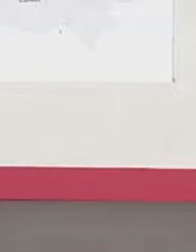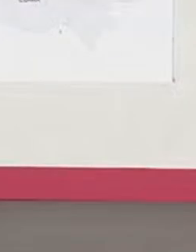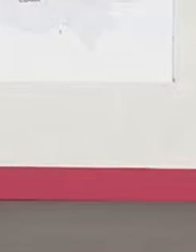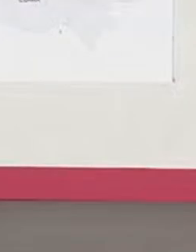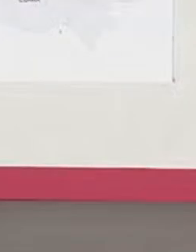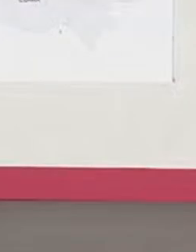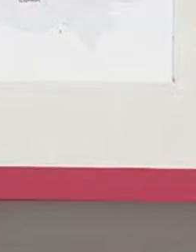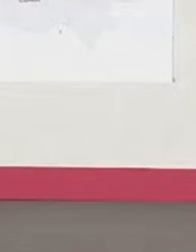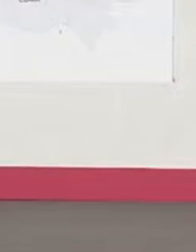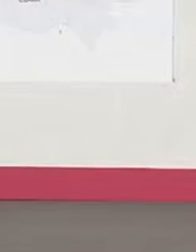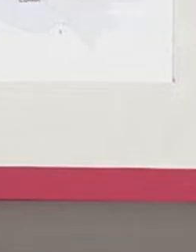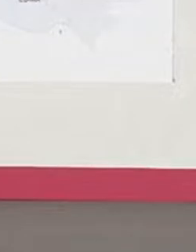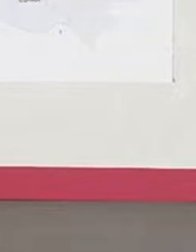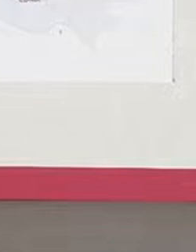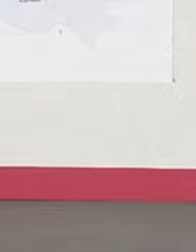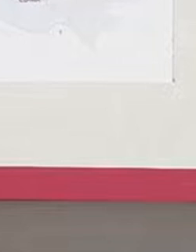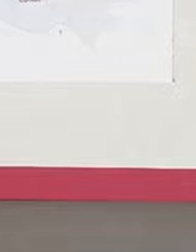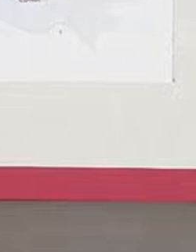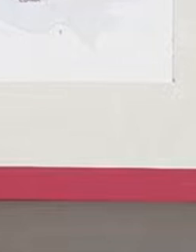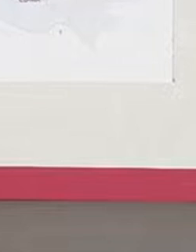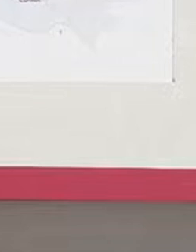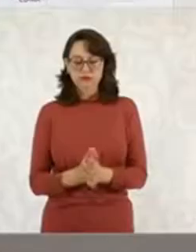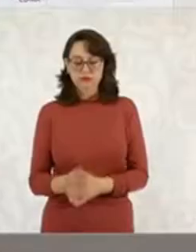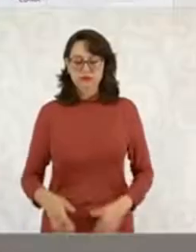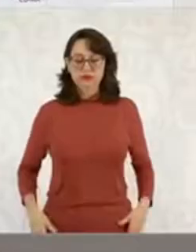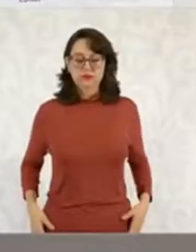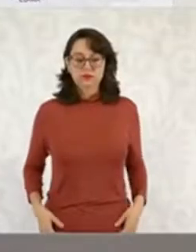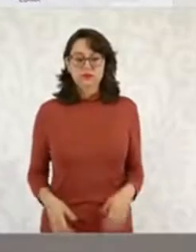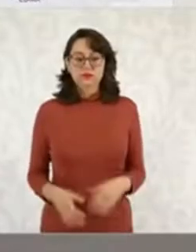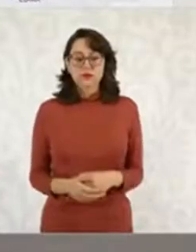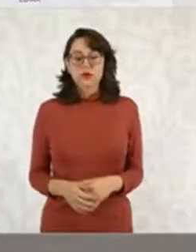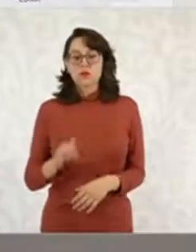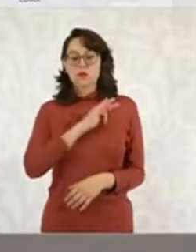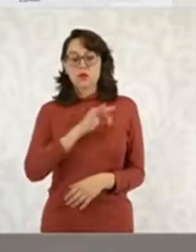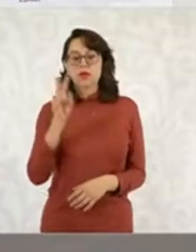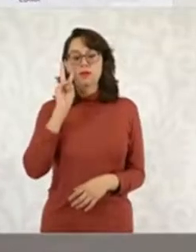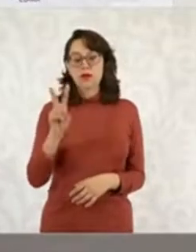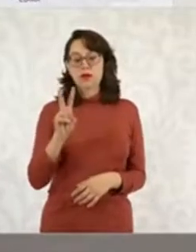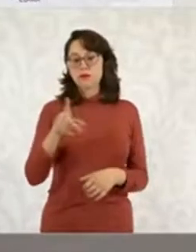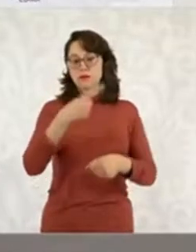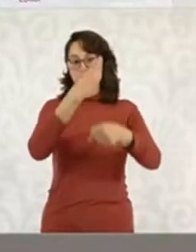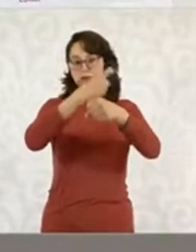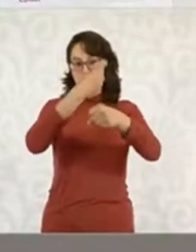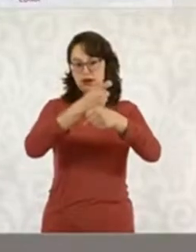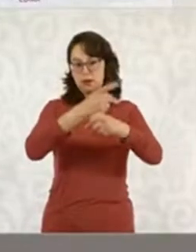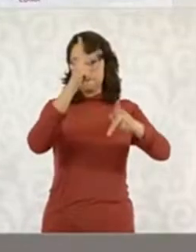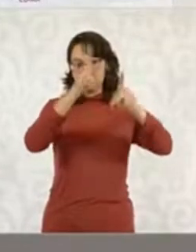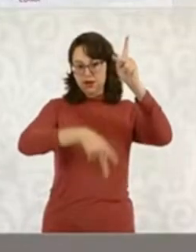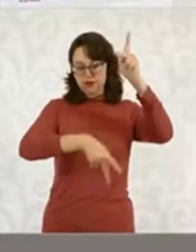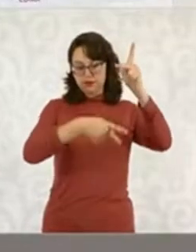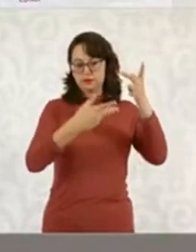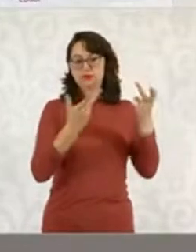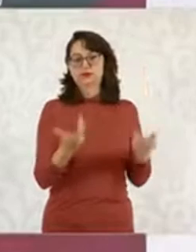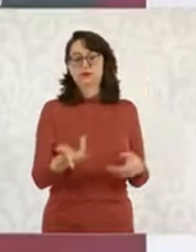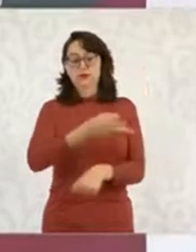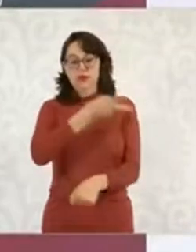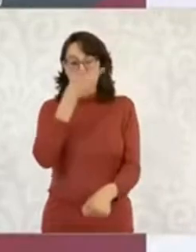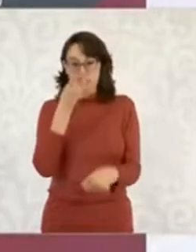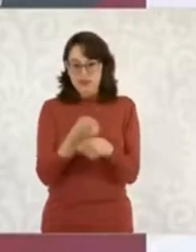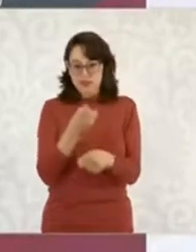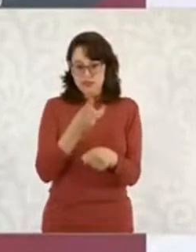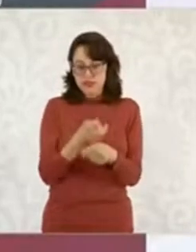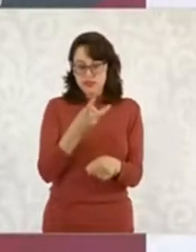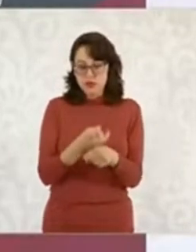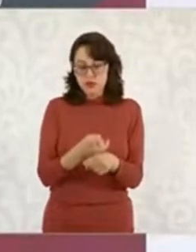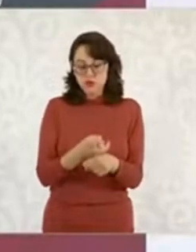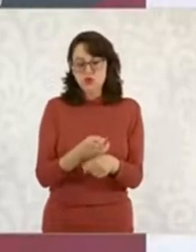Potosí, Mazatlán, Los Mochis, Irapuato, Guadalajara. Esto también vale la pena explicarlo. ¿Por qué escogimos